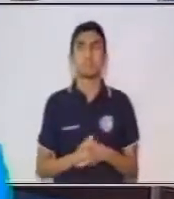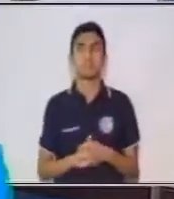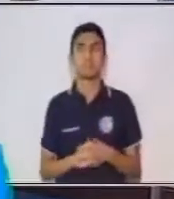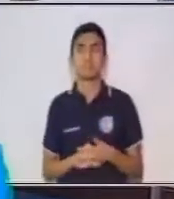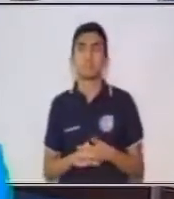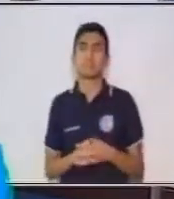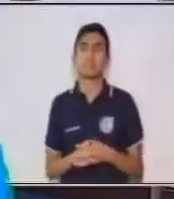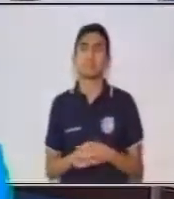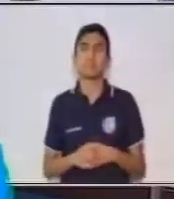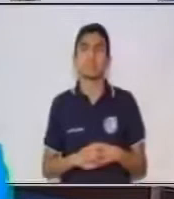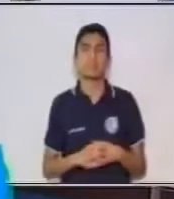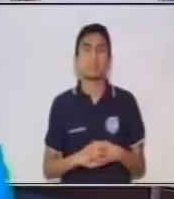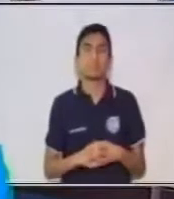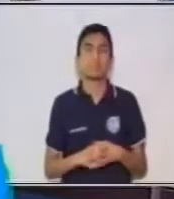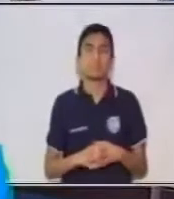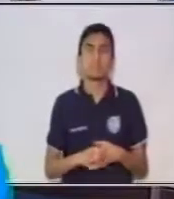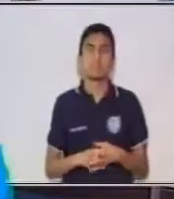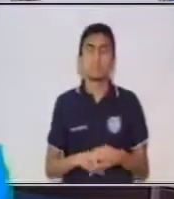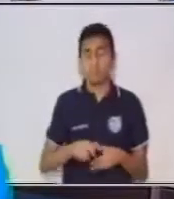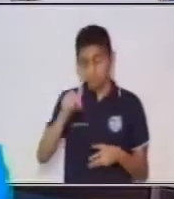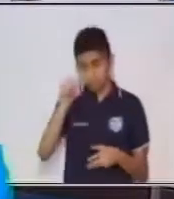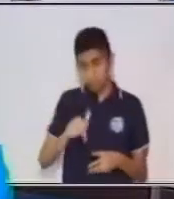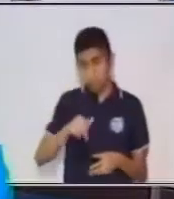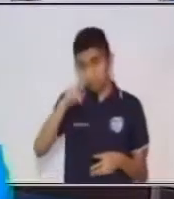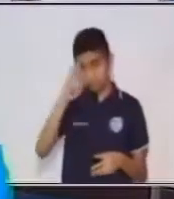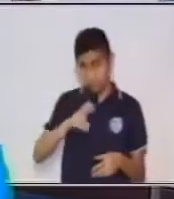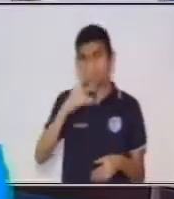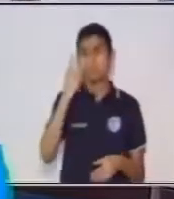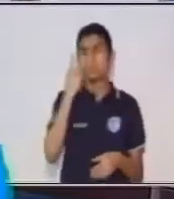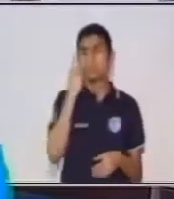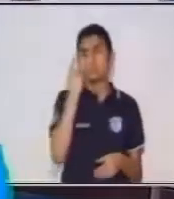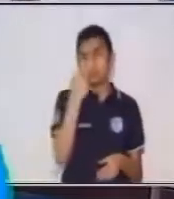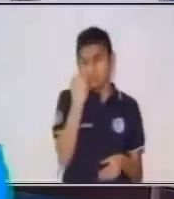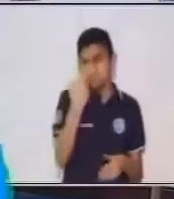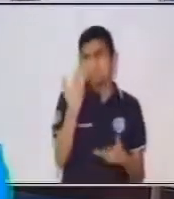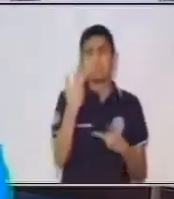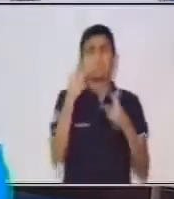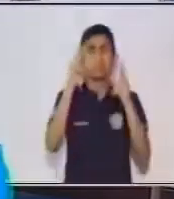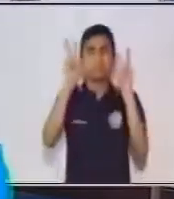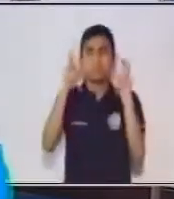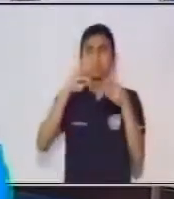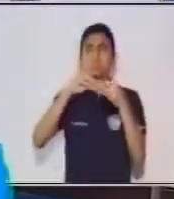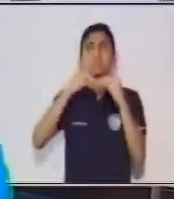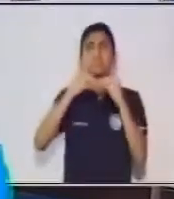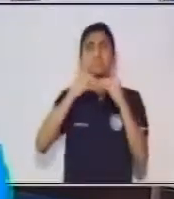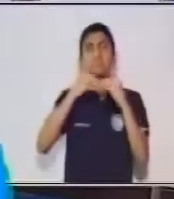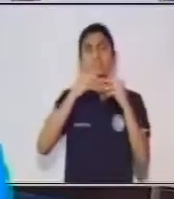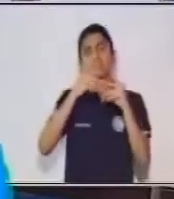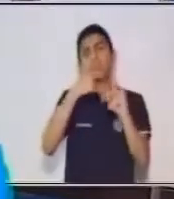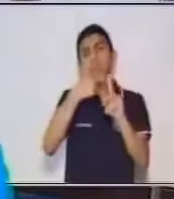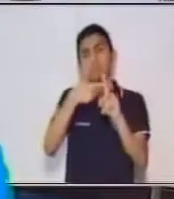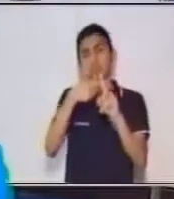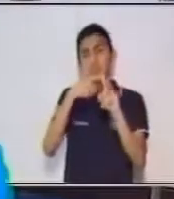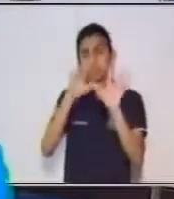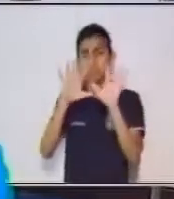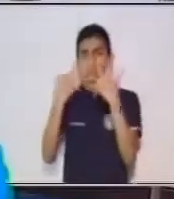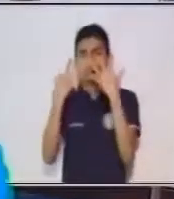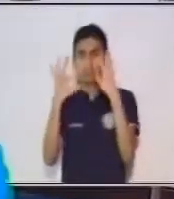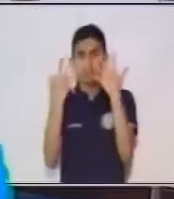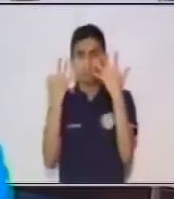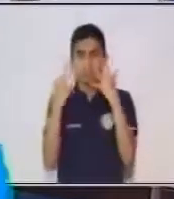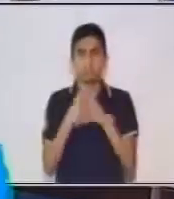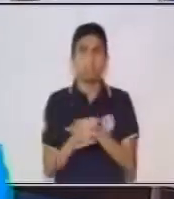9. Y la multiplicación de esos números nos debe dar al positivo 18.